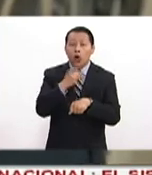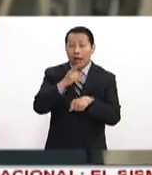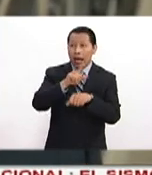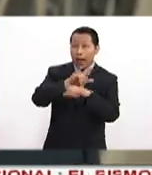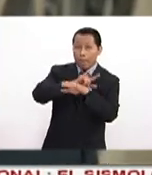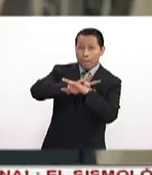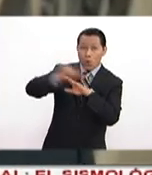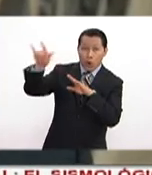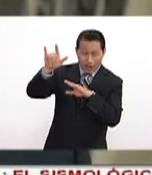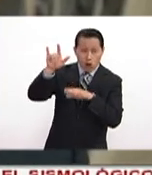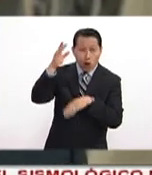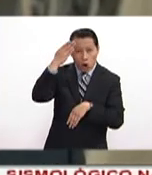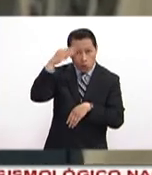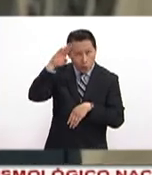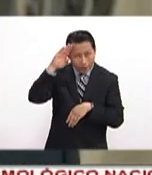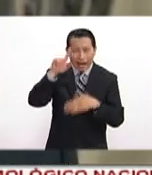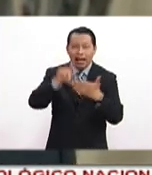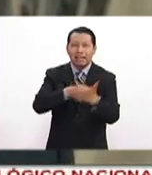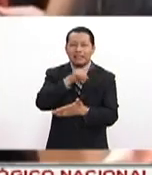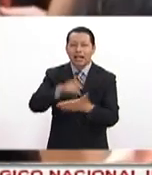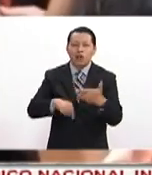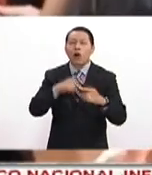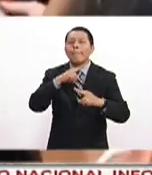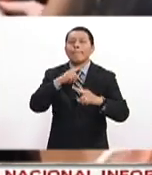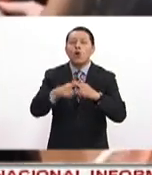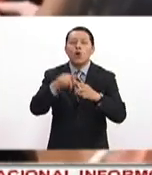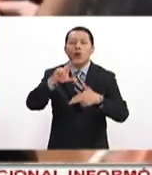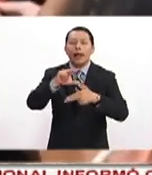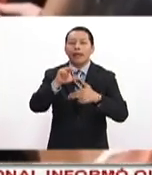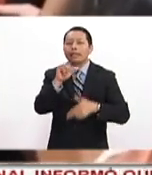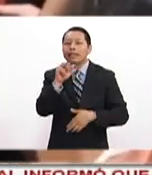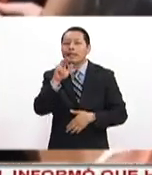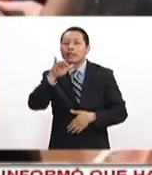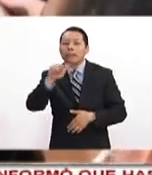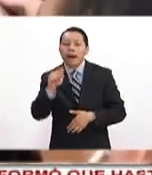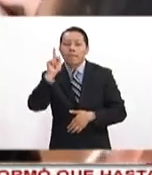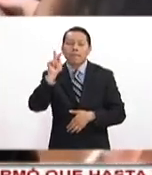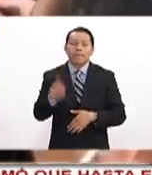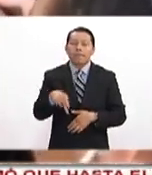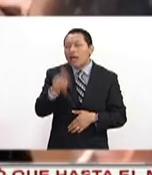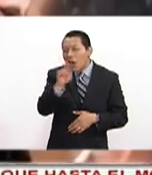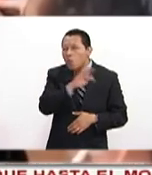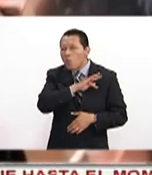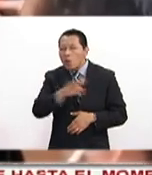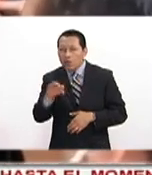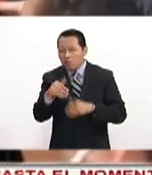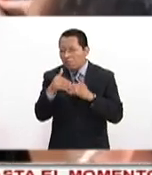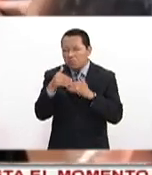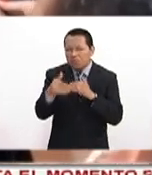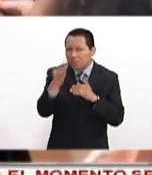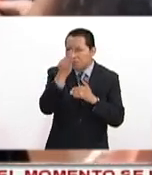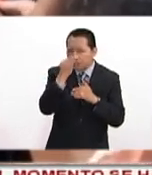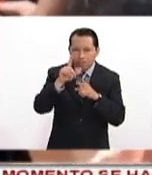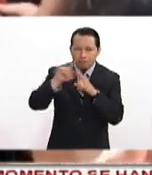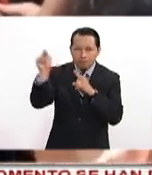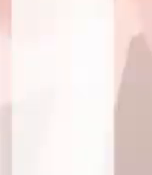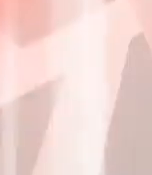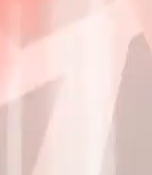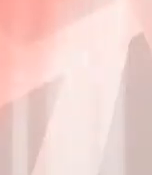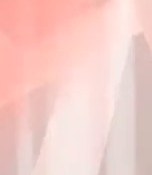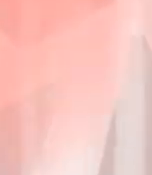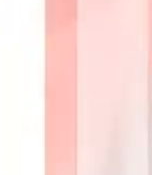a Cuba fue cancelado por los efectos del huracán Irma, pero se prevé que salga de México durante las próximas horas.